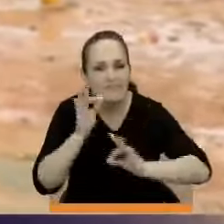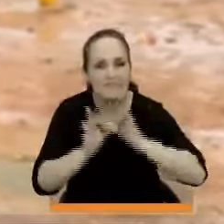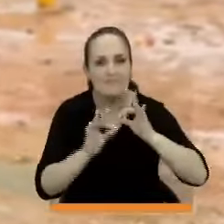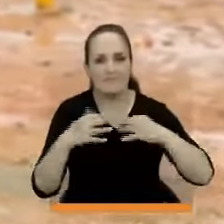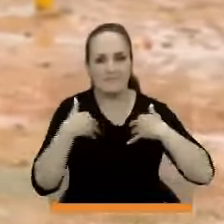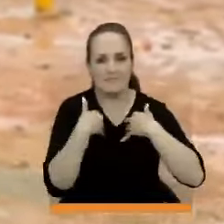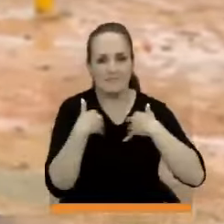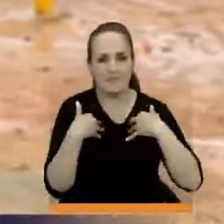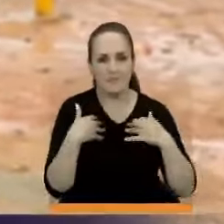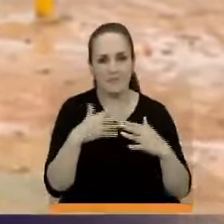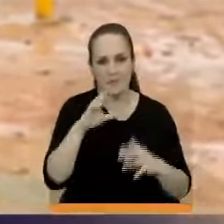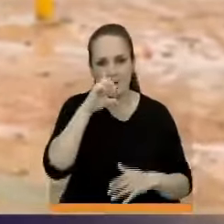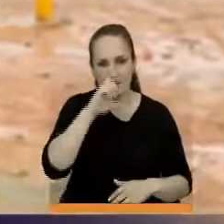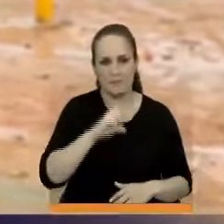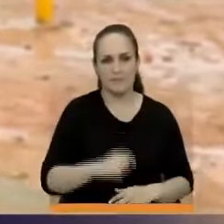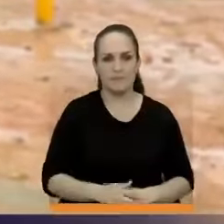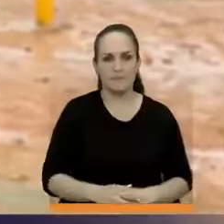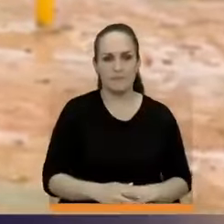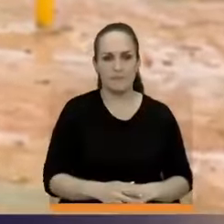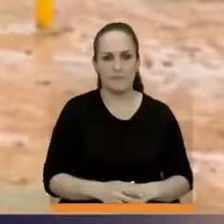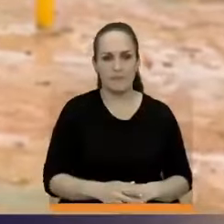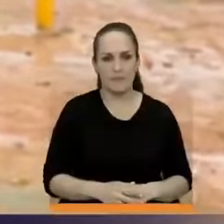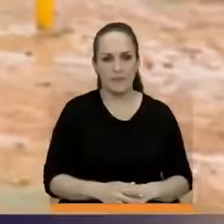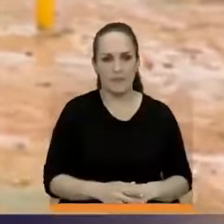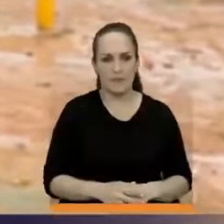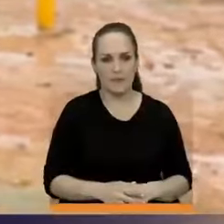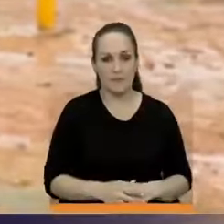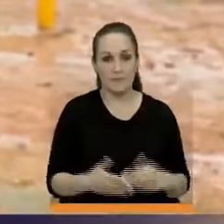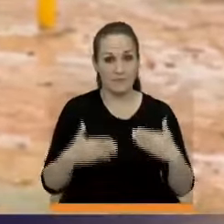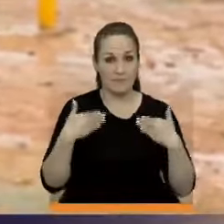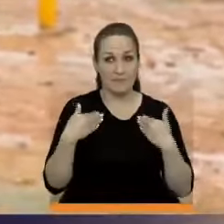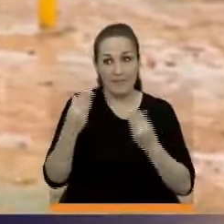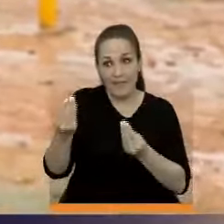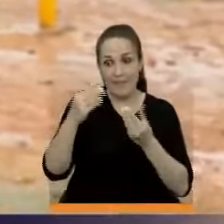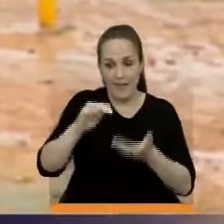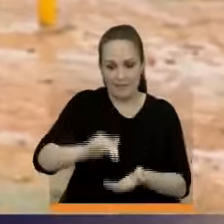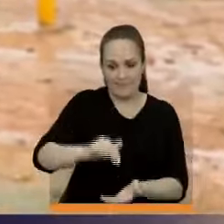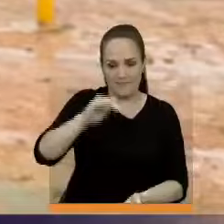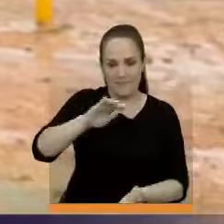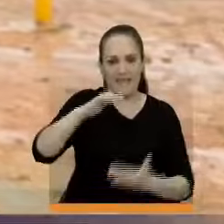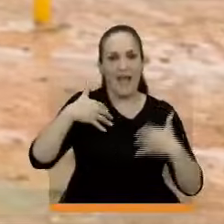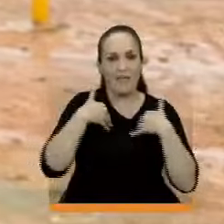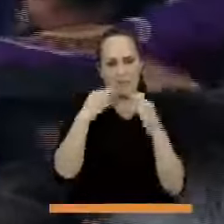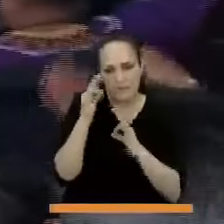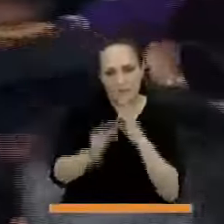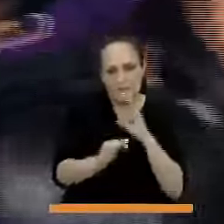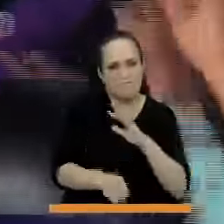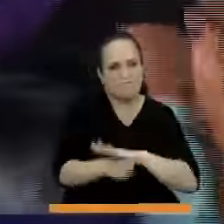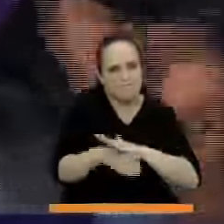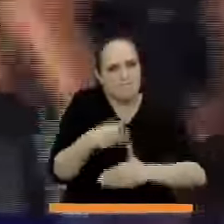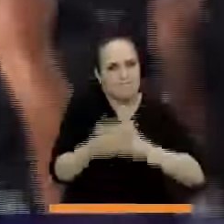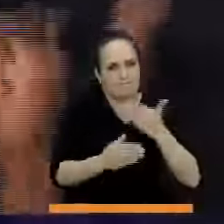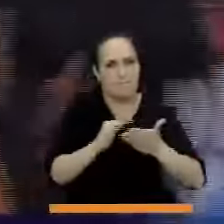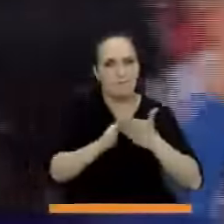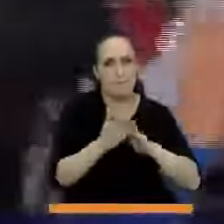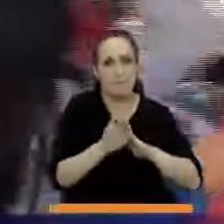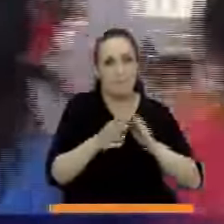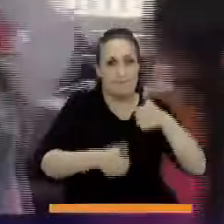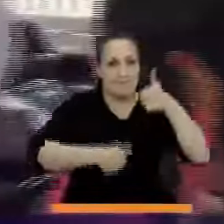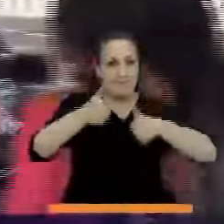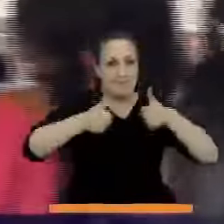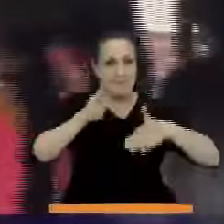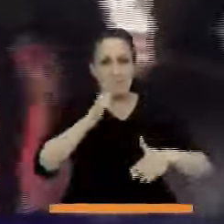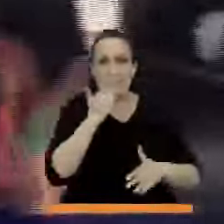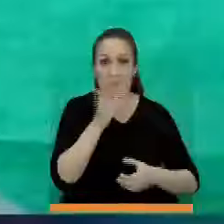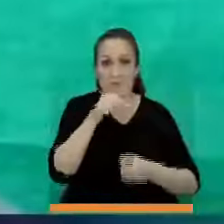porque gracias a Dios que se le da cualquier animalito para poder seguir adelante en nosotros la comunidad de R. Para las autoridades